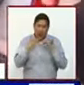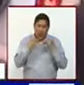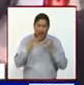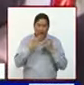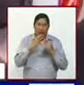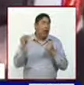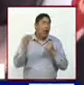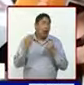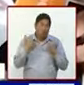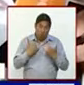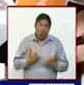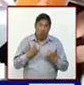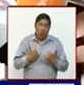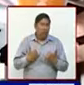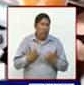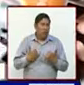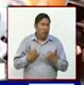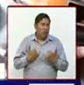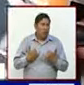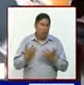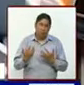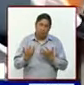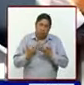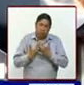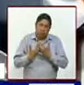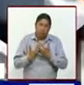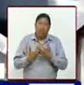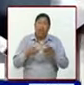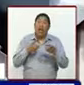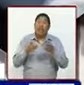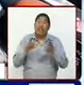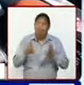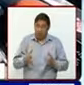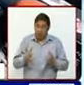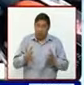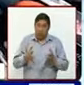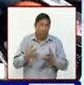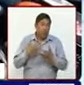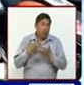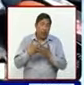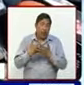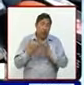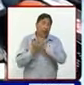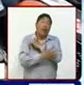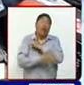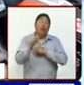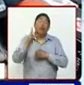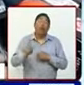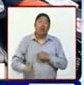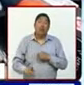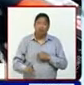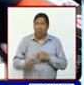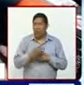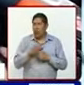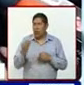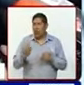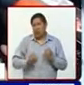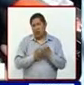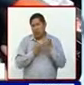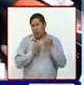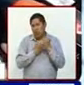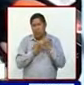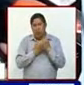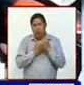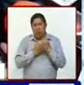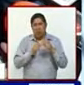y el día de hoy también, que se ha complementado a través del director del Centro Penitenciario de Chonchocoro, porque el día viernes entendemos que por la hora